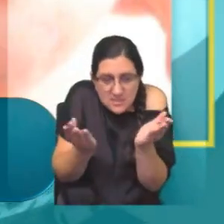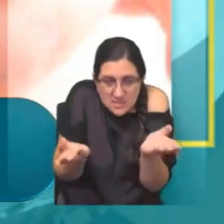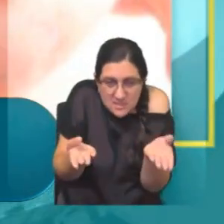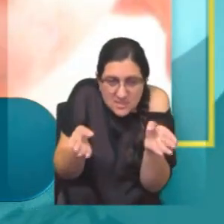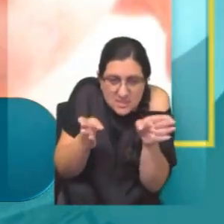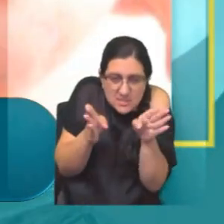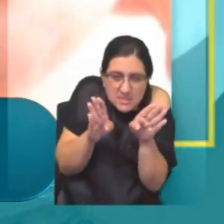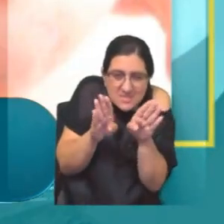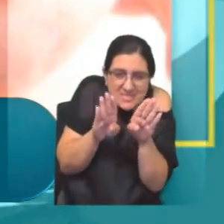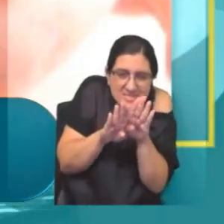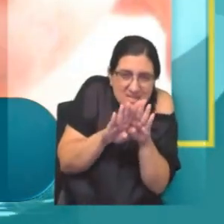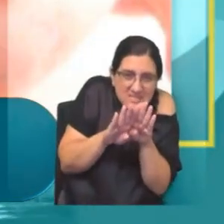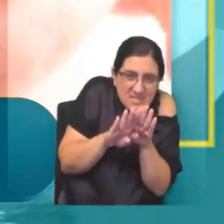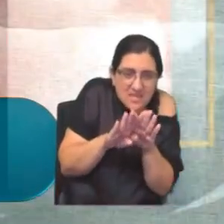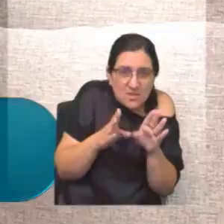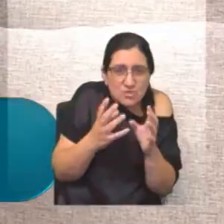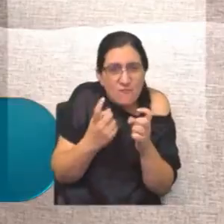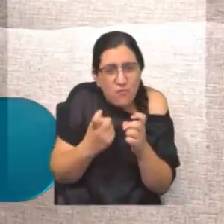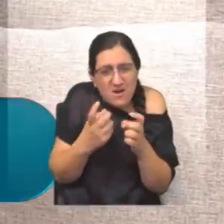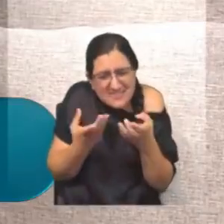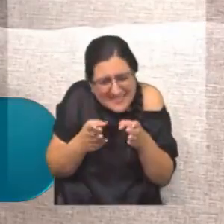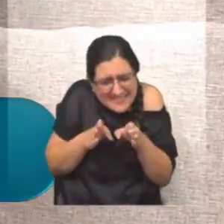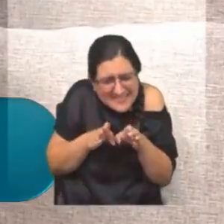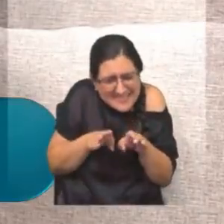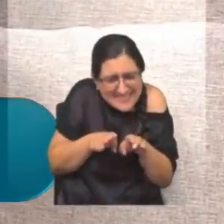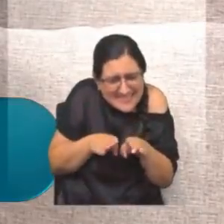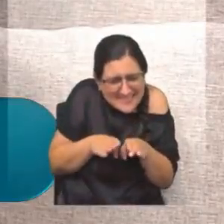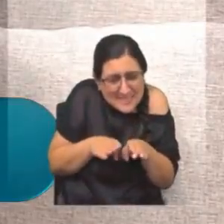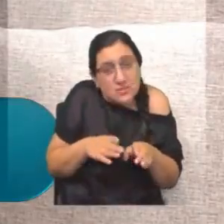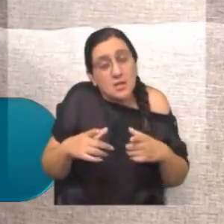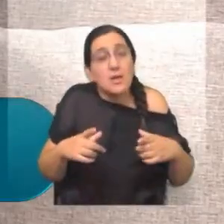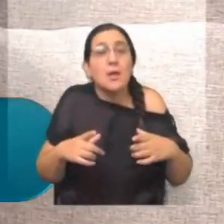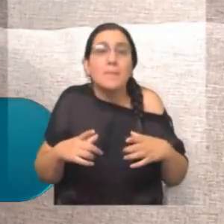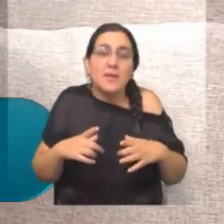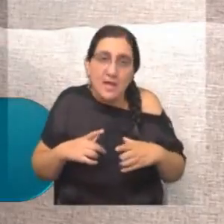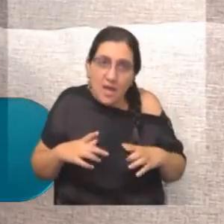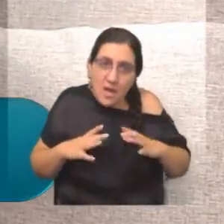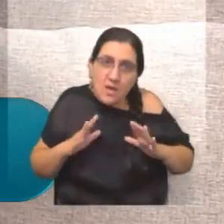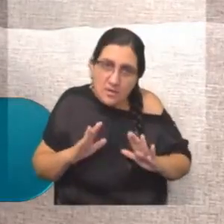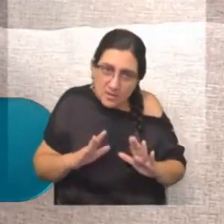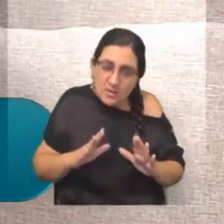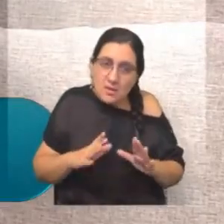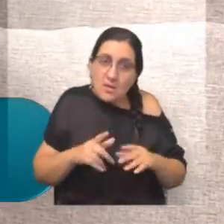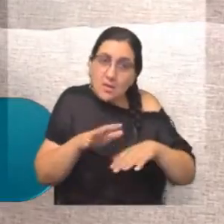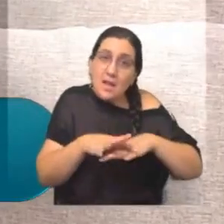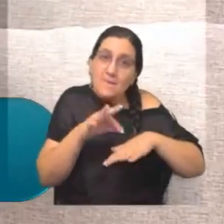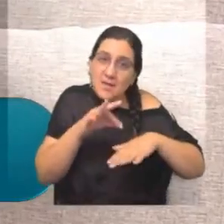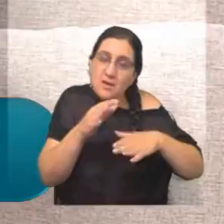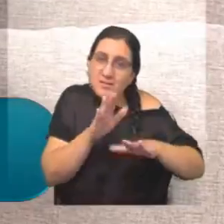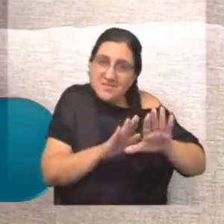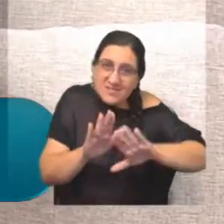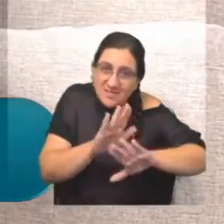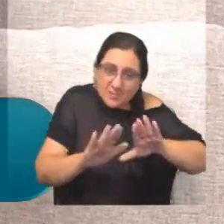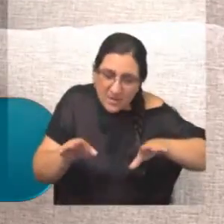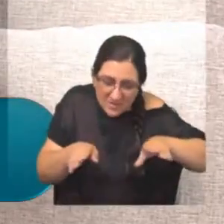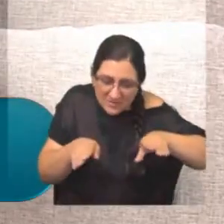abrió realmente. ¿tá? Y entonces, en esa etapa aguda, obviamente, respetamos levemente el proceso agudo y que transite con las mejores condiciones posibles.